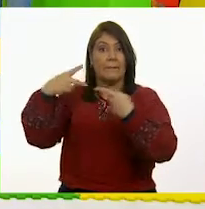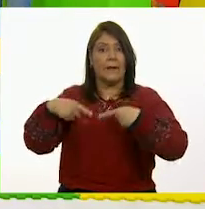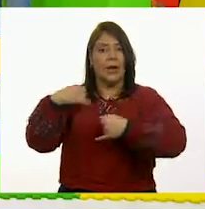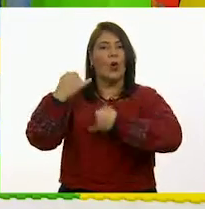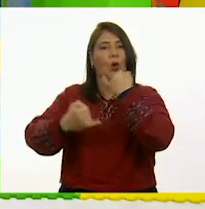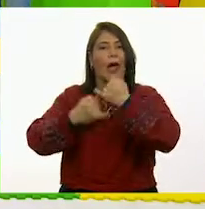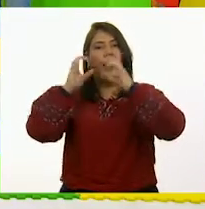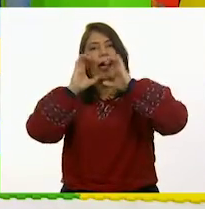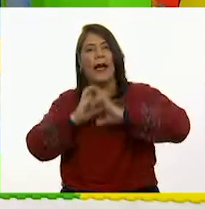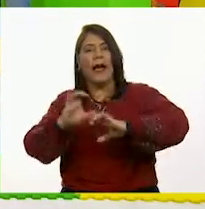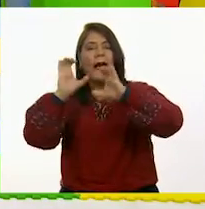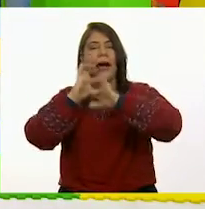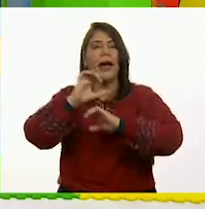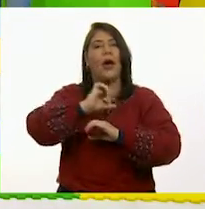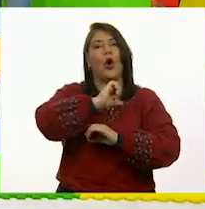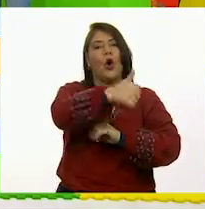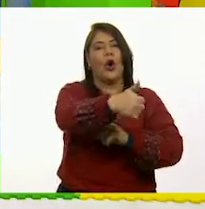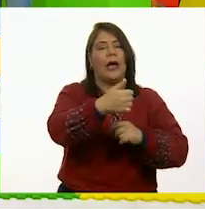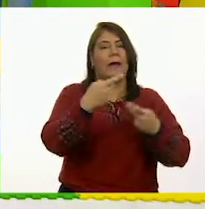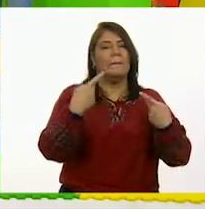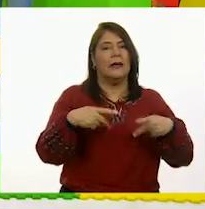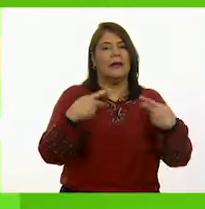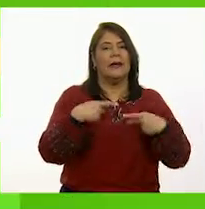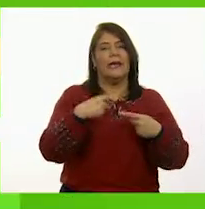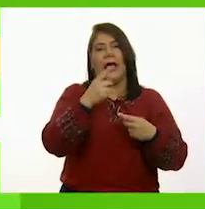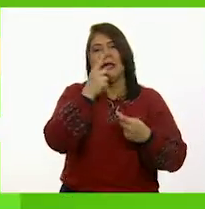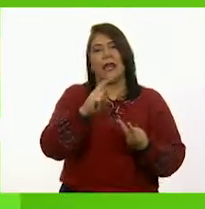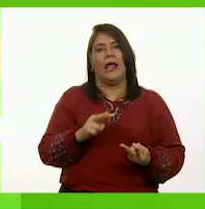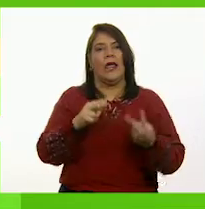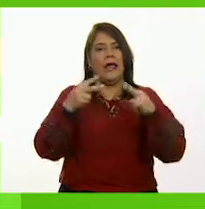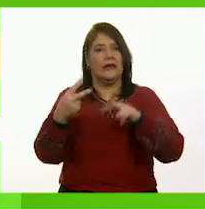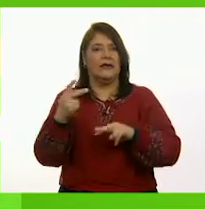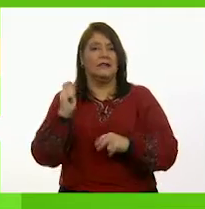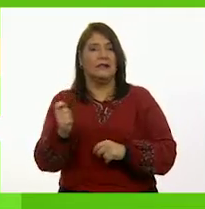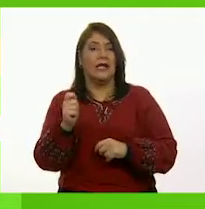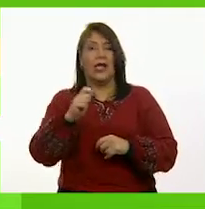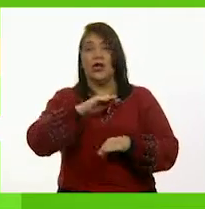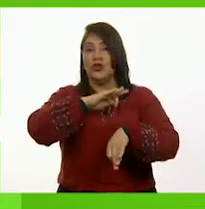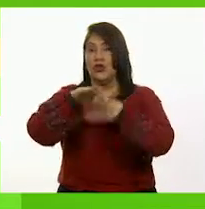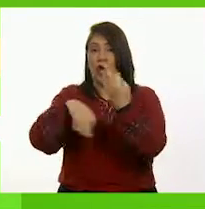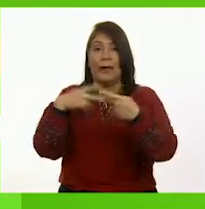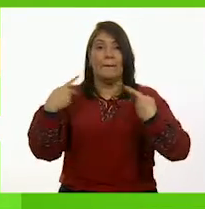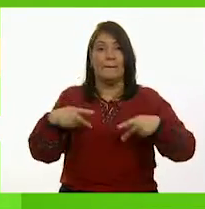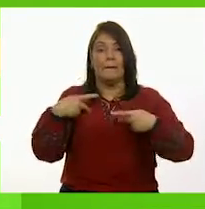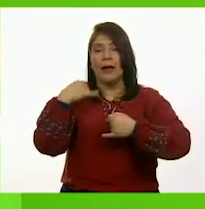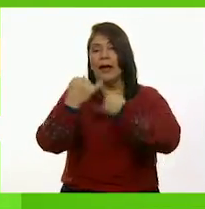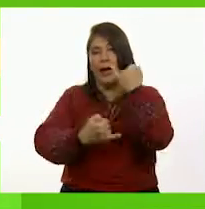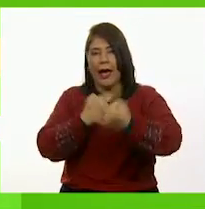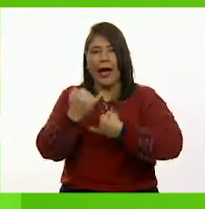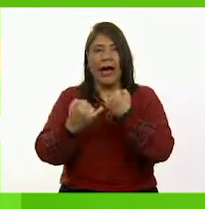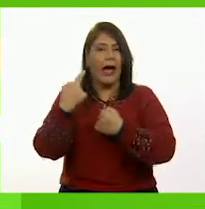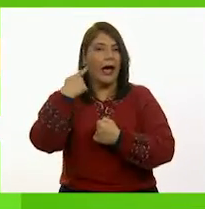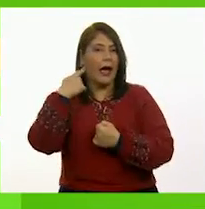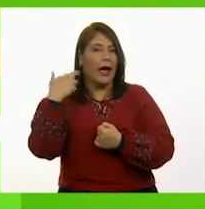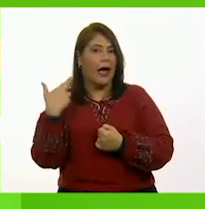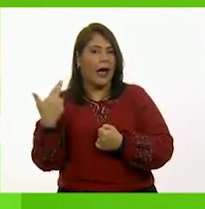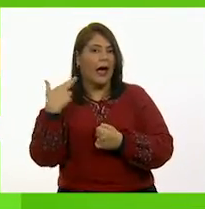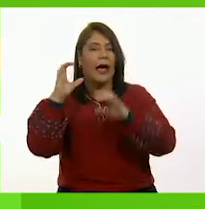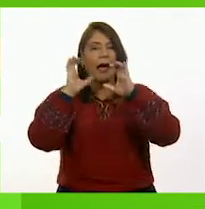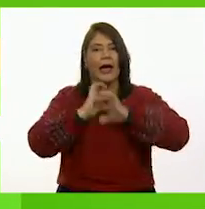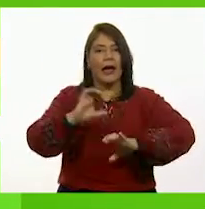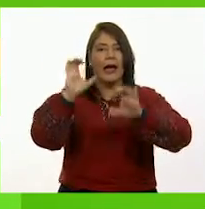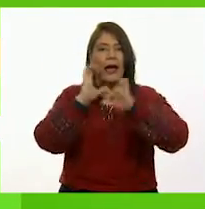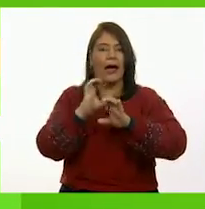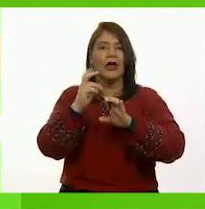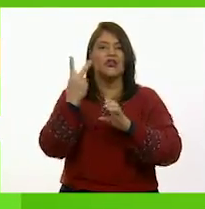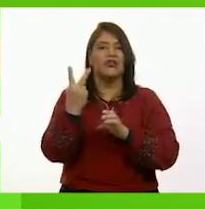canción y el resto contestará diciendo el opuesto. Todos los jugadores marcarán el ritmo de la canción con 2 golpes en